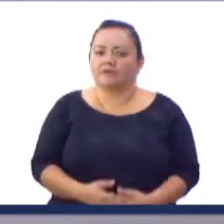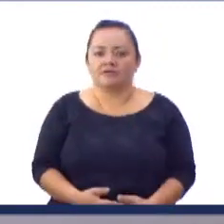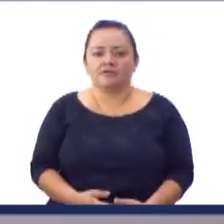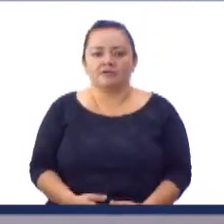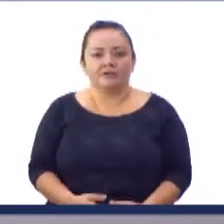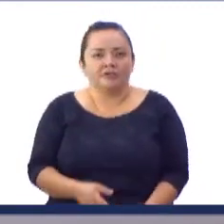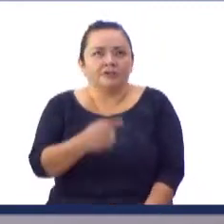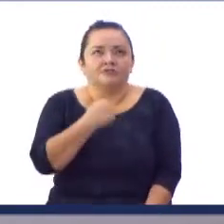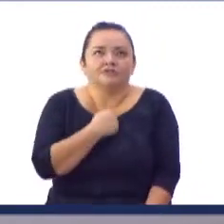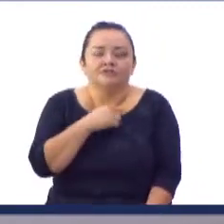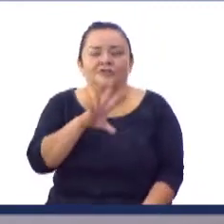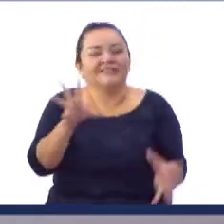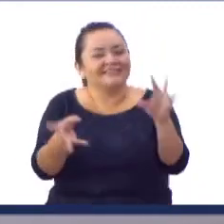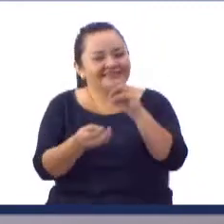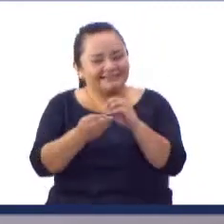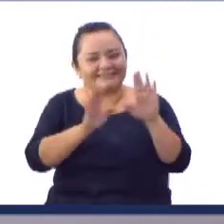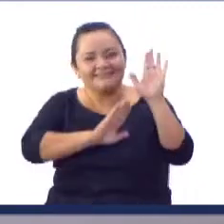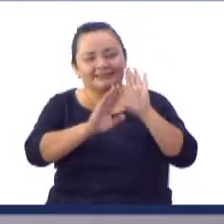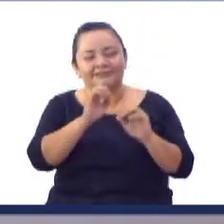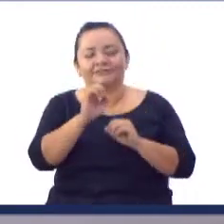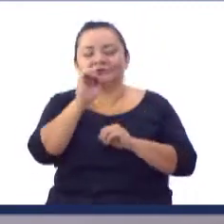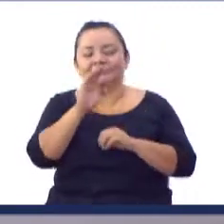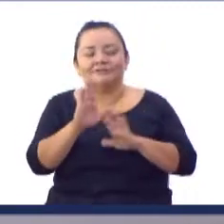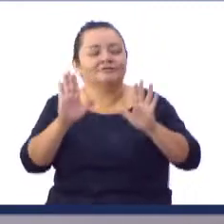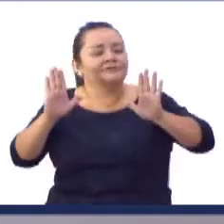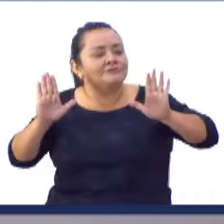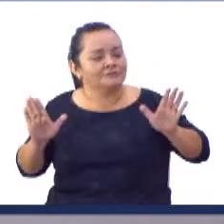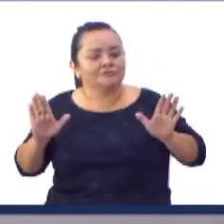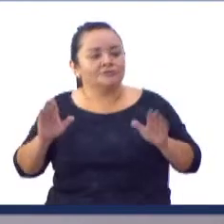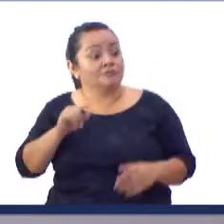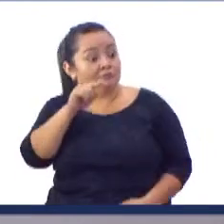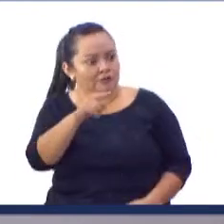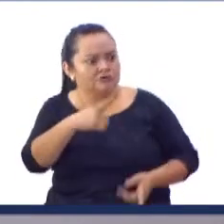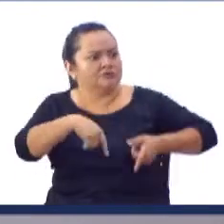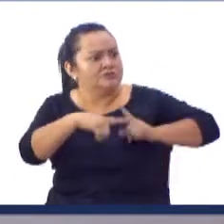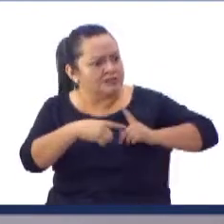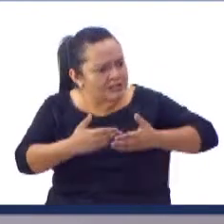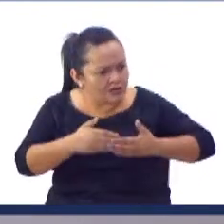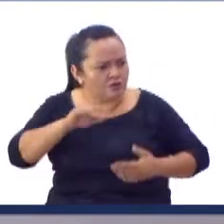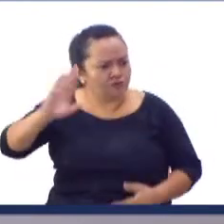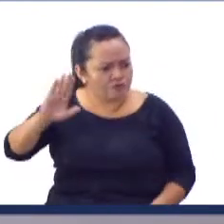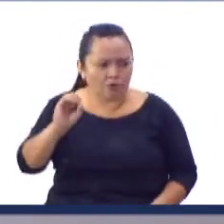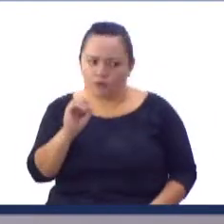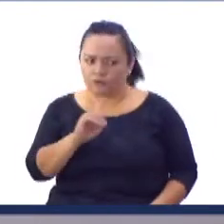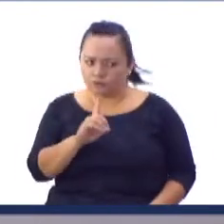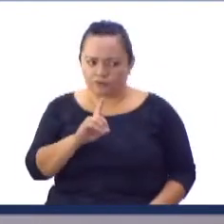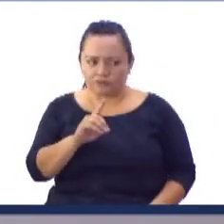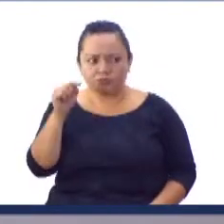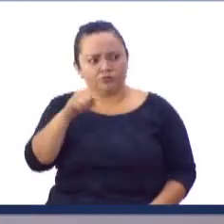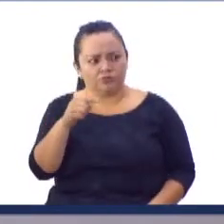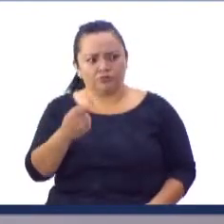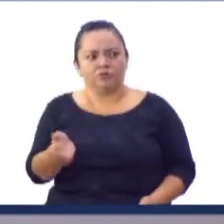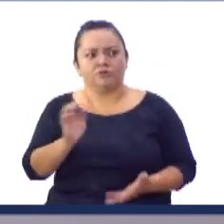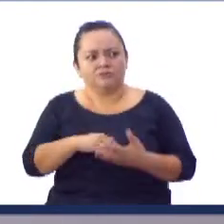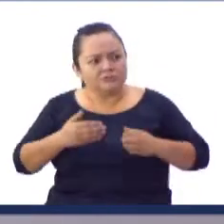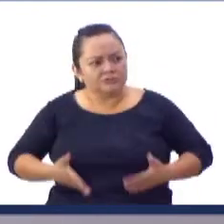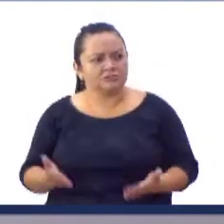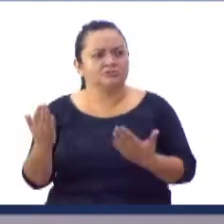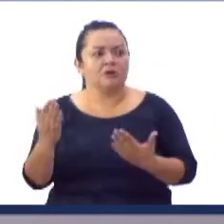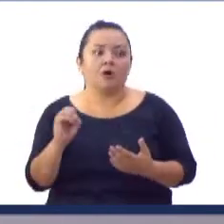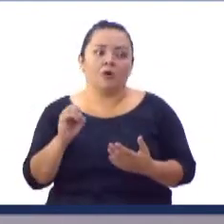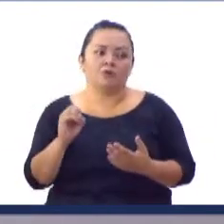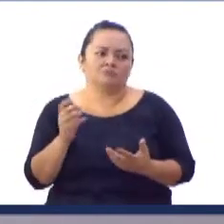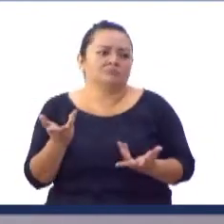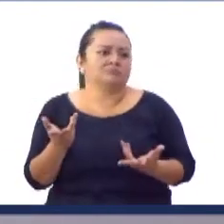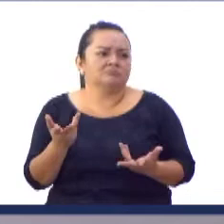y yo no tal vez le puedo resumir ing sus le digo mira sos o no sus hijos de dios sos parte del nuevo nacimiento o todavía